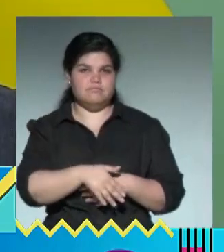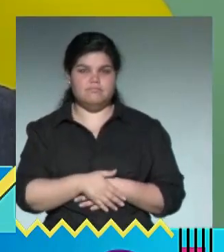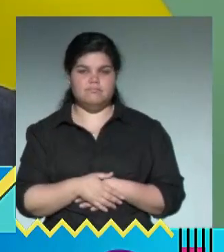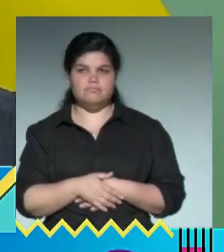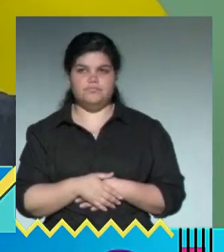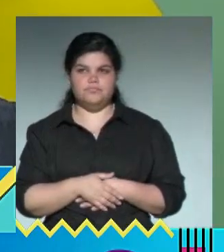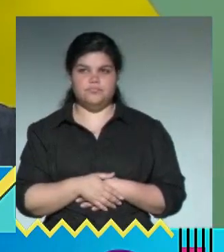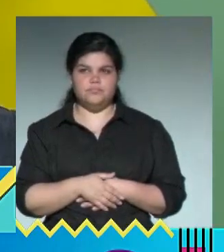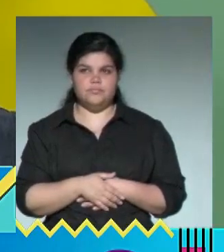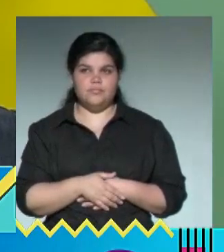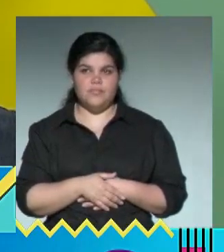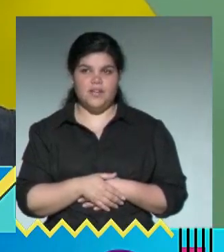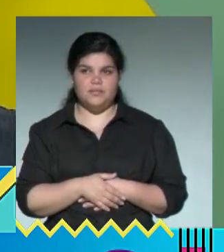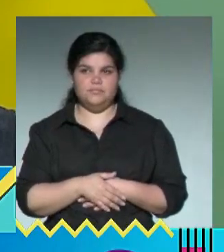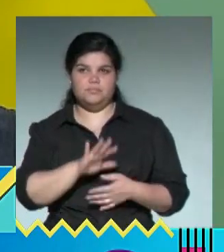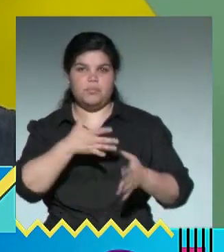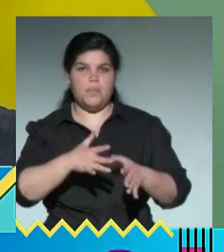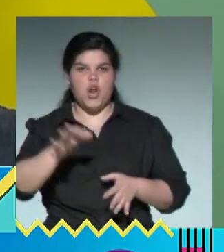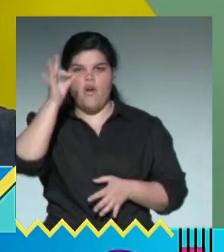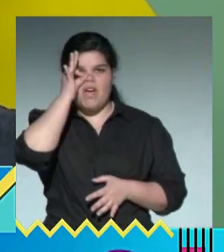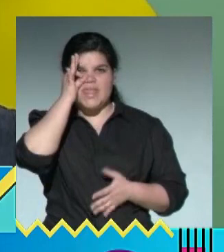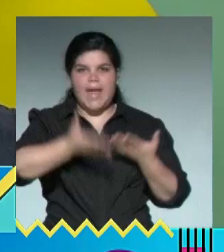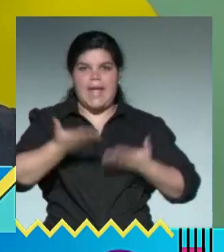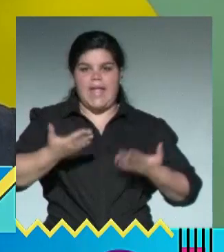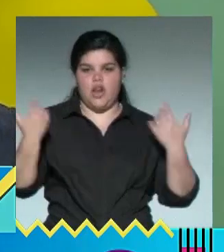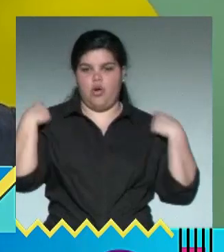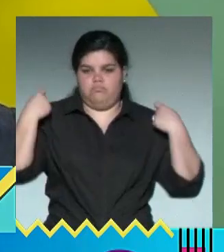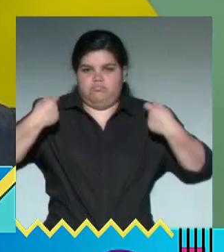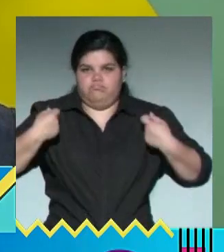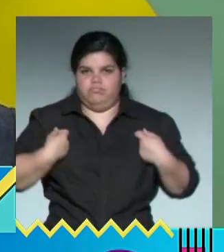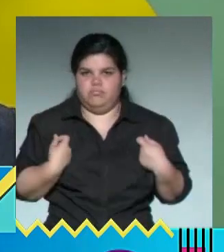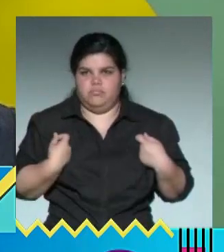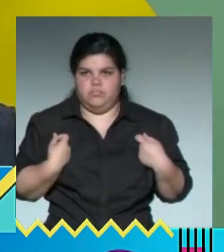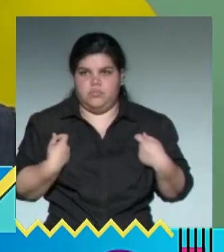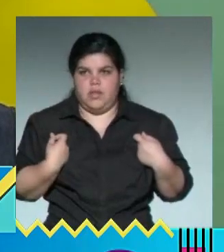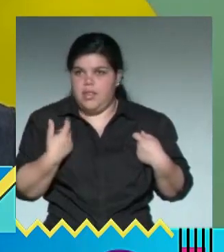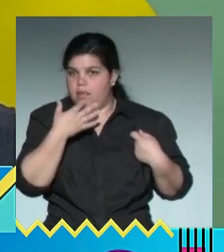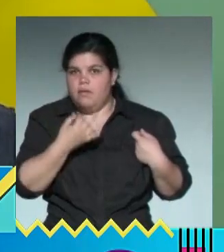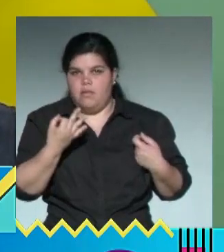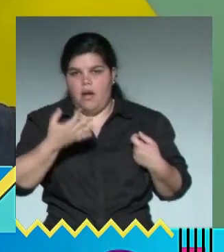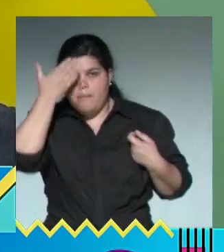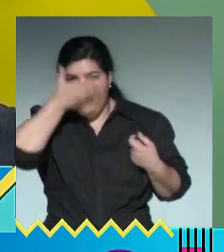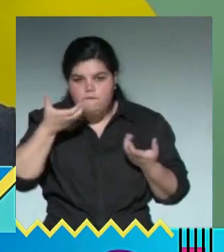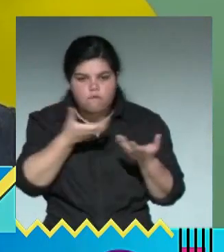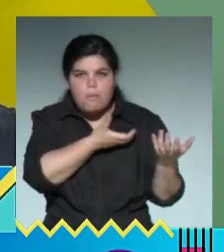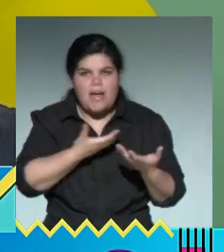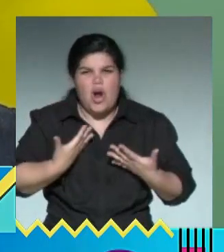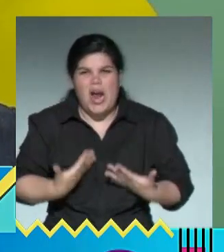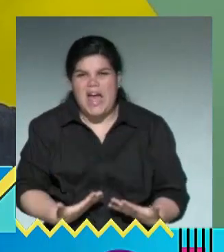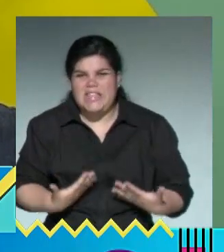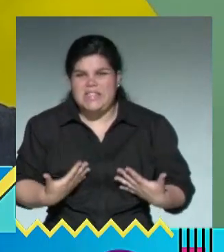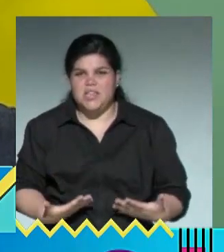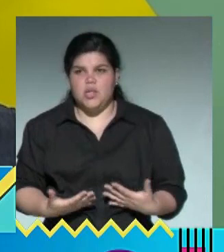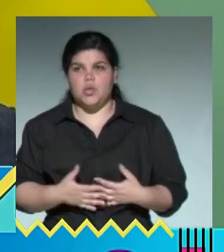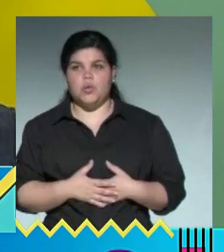Entonces, bueno, son 20 kilos prácticamente que uno lleva en la espalda y ya el bombero se cansa o el brigadista se cansa al